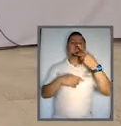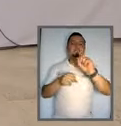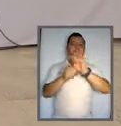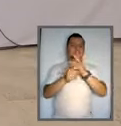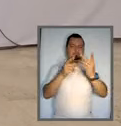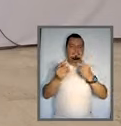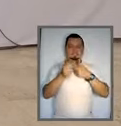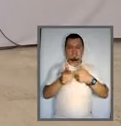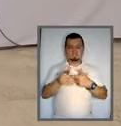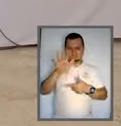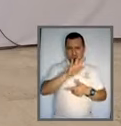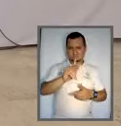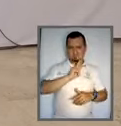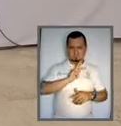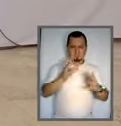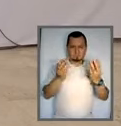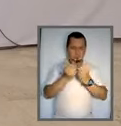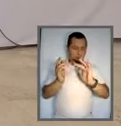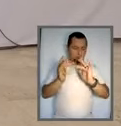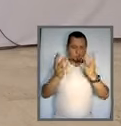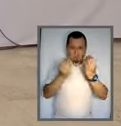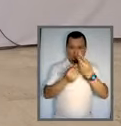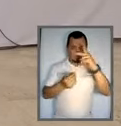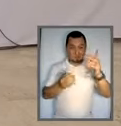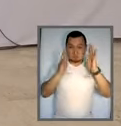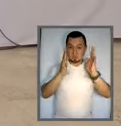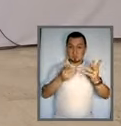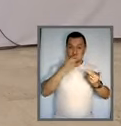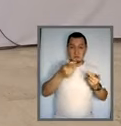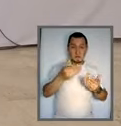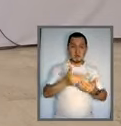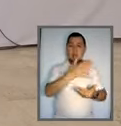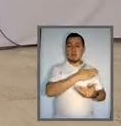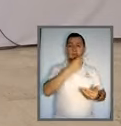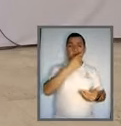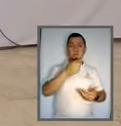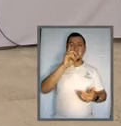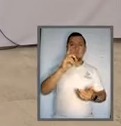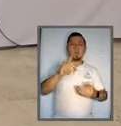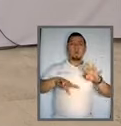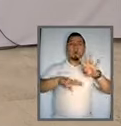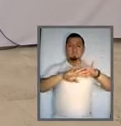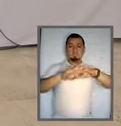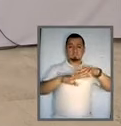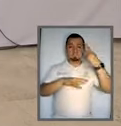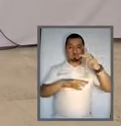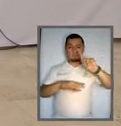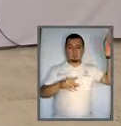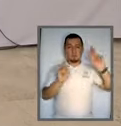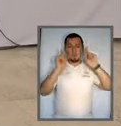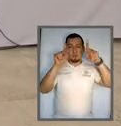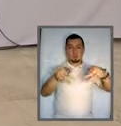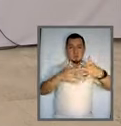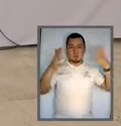gustaría preguntarle, aprovechando que tenemos el contacto con usted, ¿se confirma el deceso de un recluso del penal de